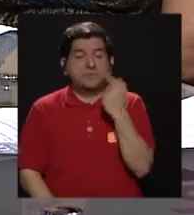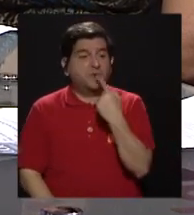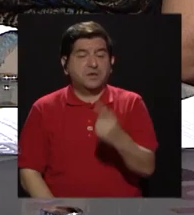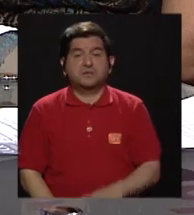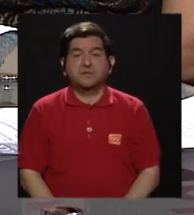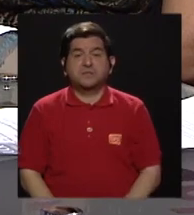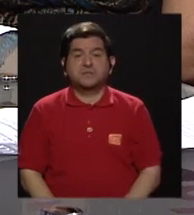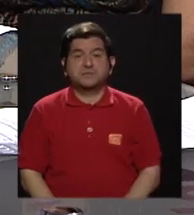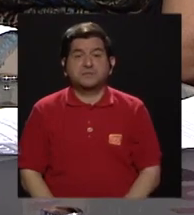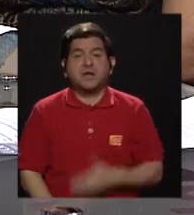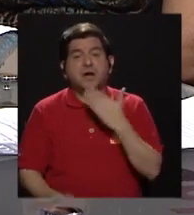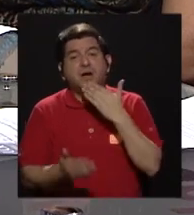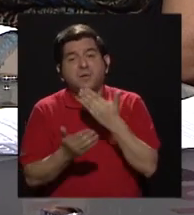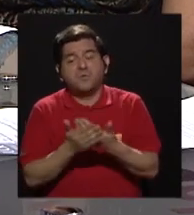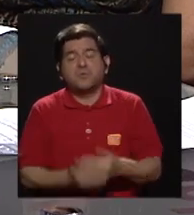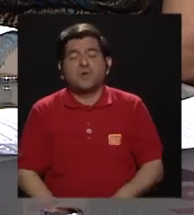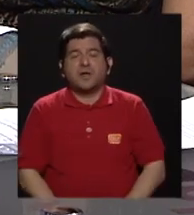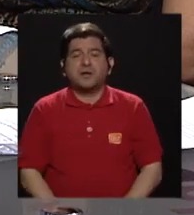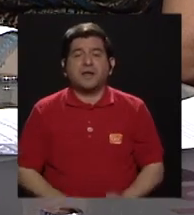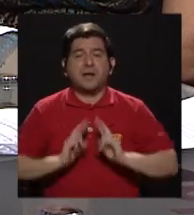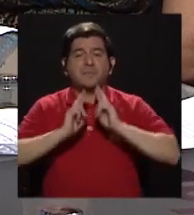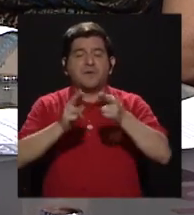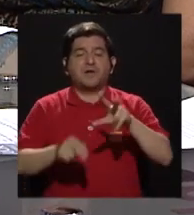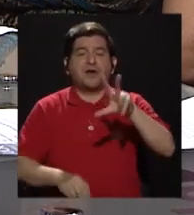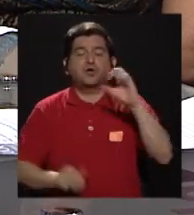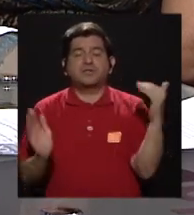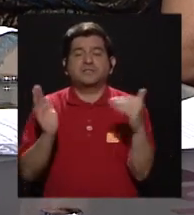fue buena porque me regaló 300 mil colones.